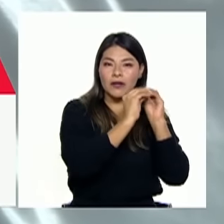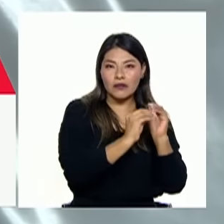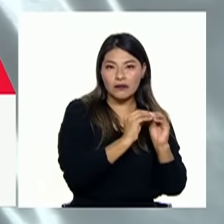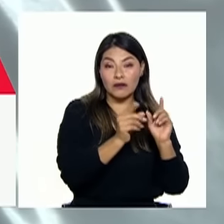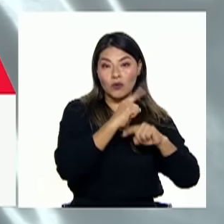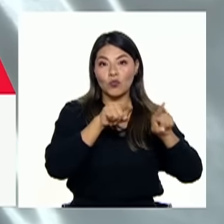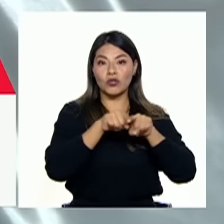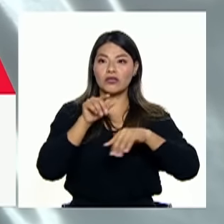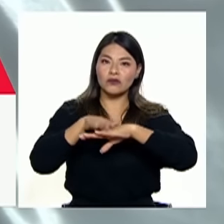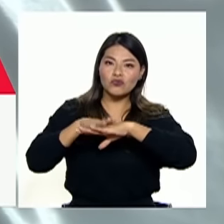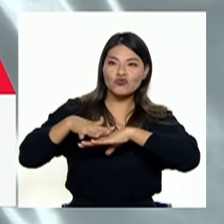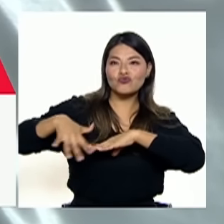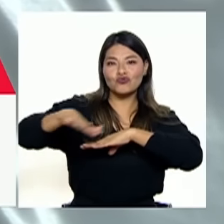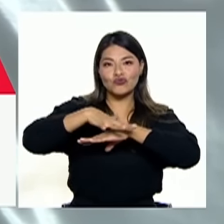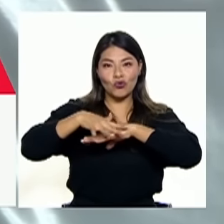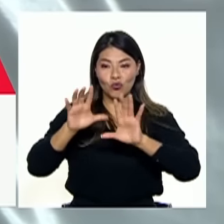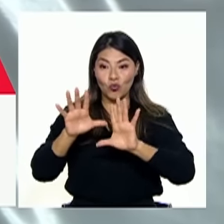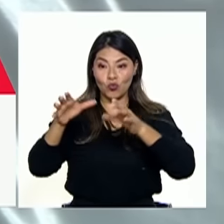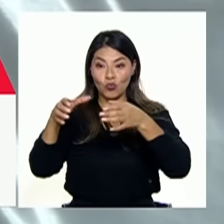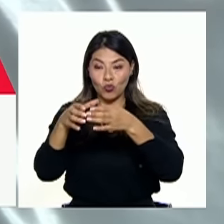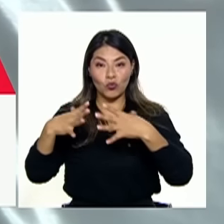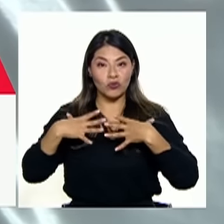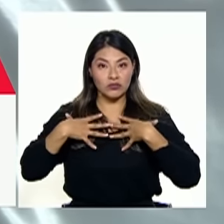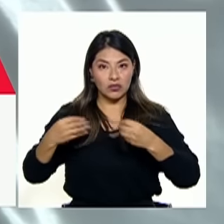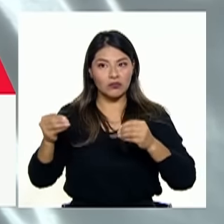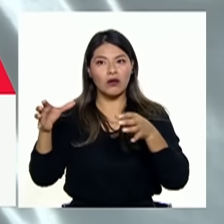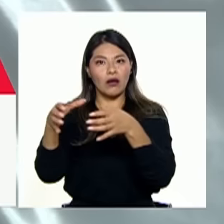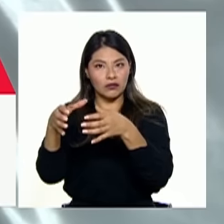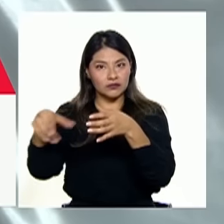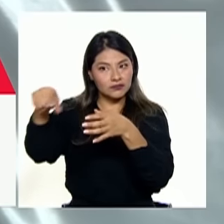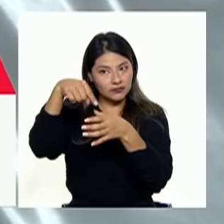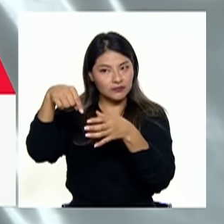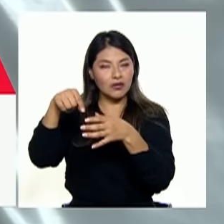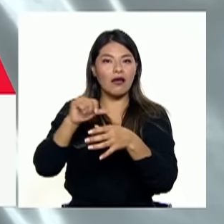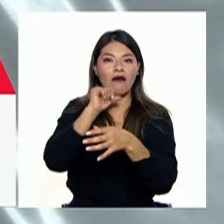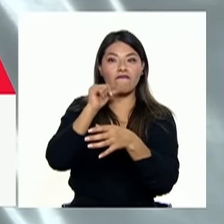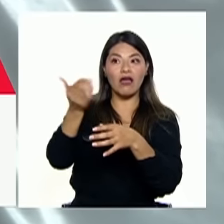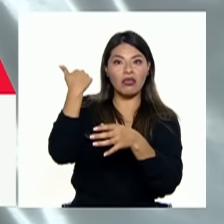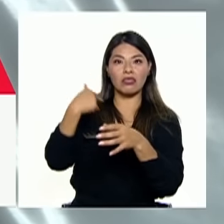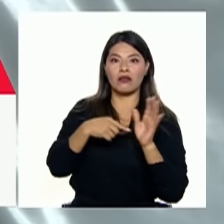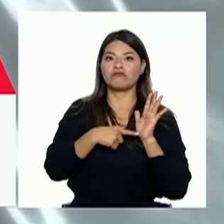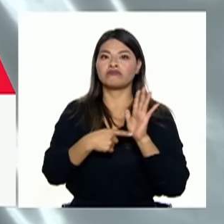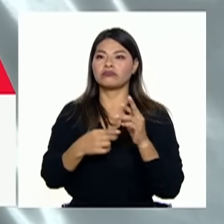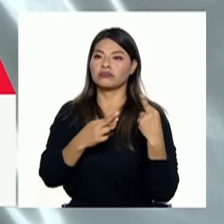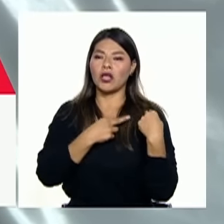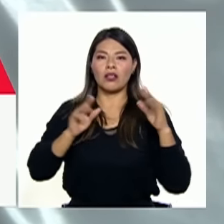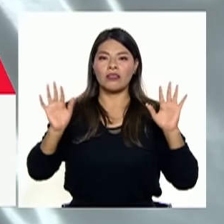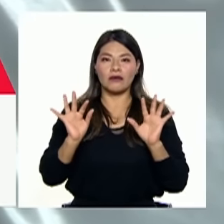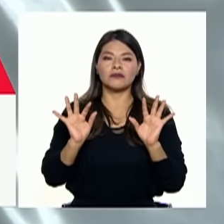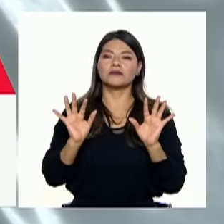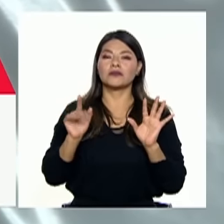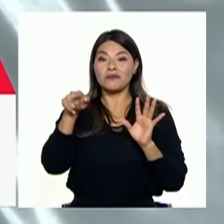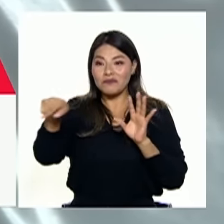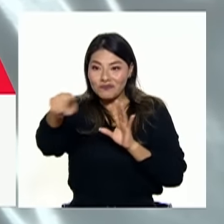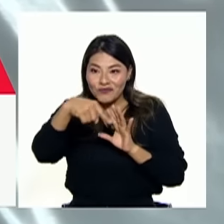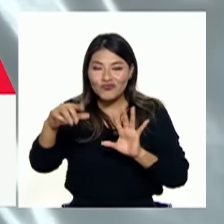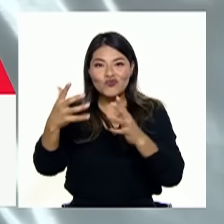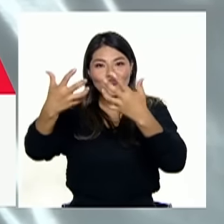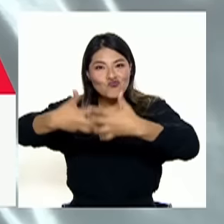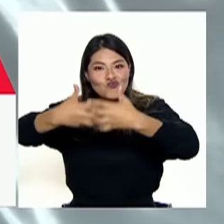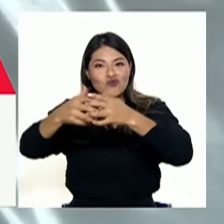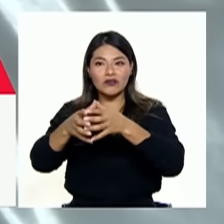del Consejo Directivo de Salud, donde no estábamos representados, siendo la industria